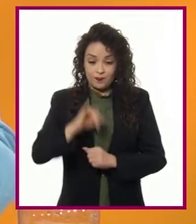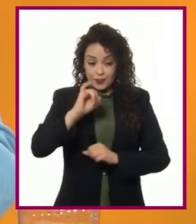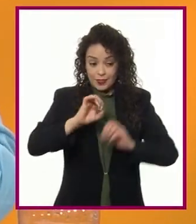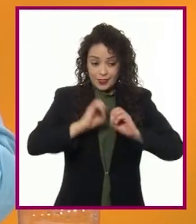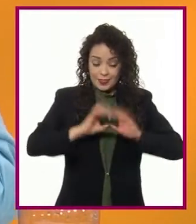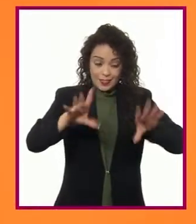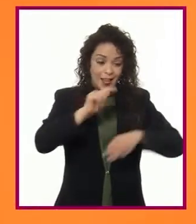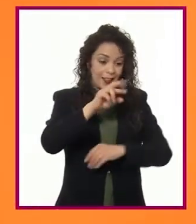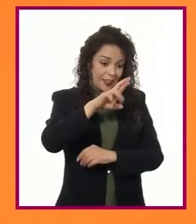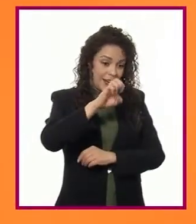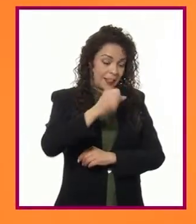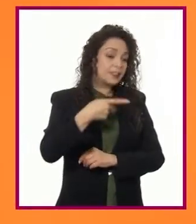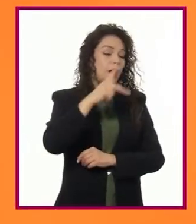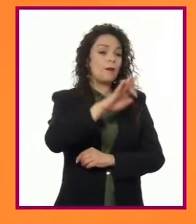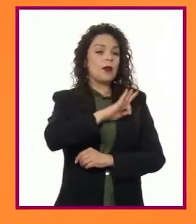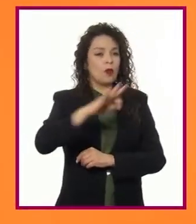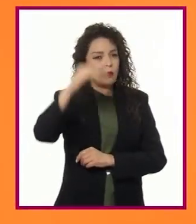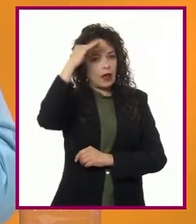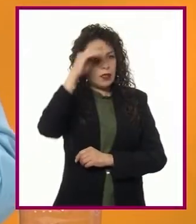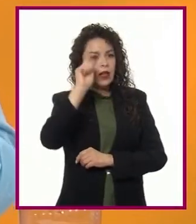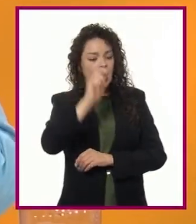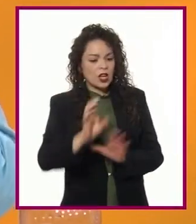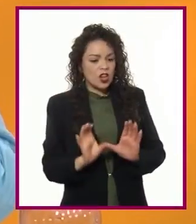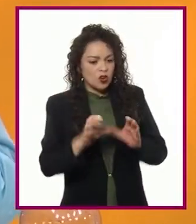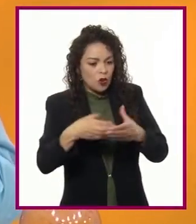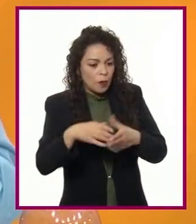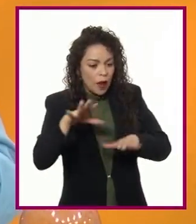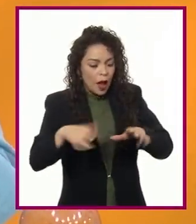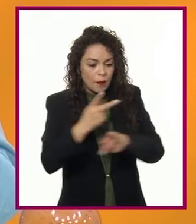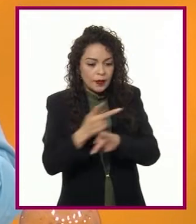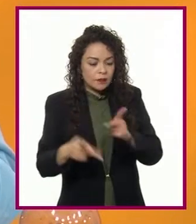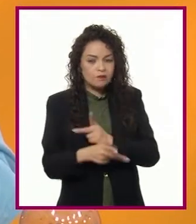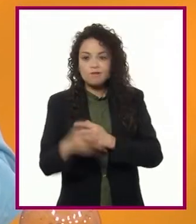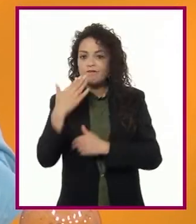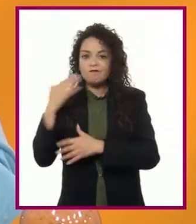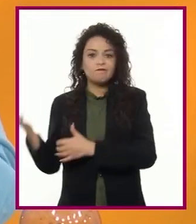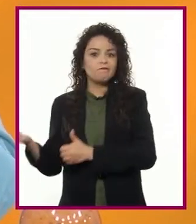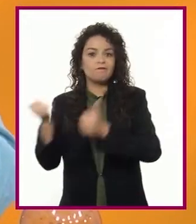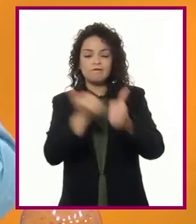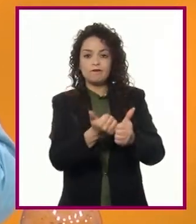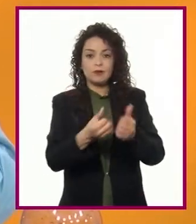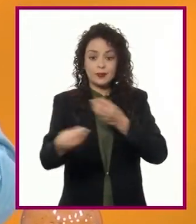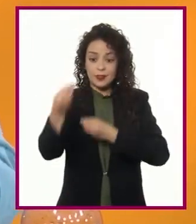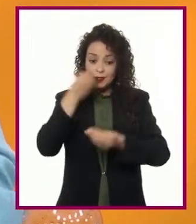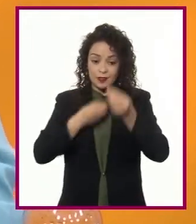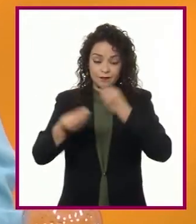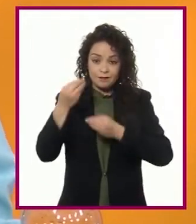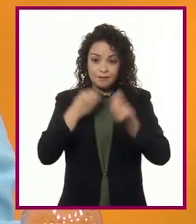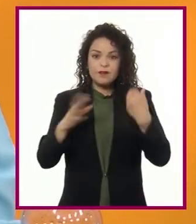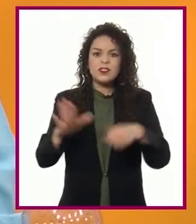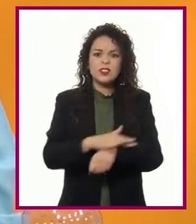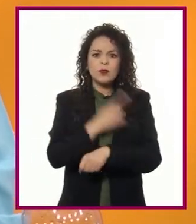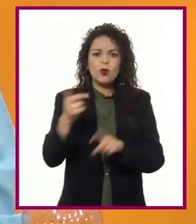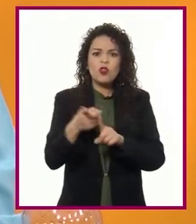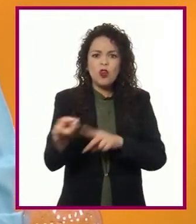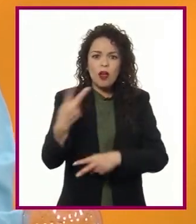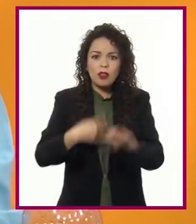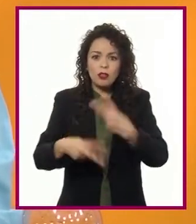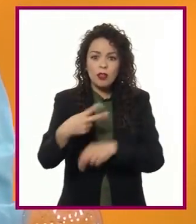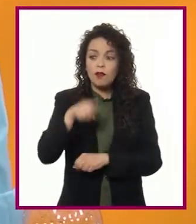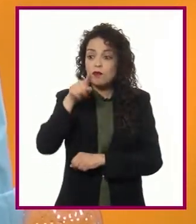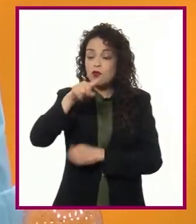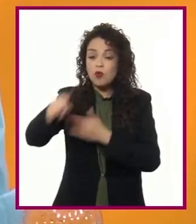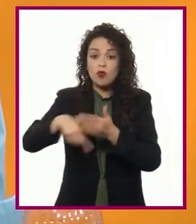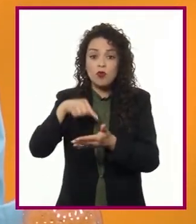comunidades en donde cierto tipo de productos no llegan y el consumo de alimentos se da gracias a la producción local